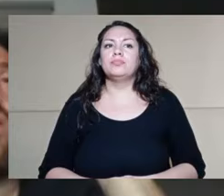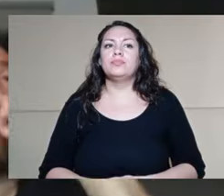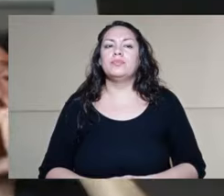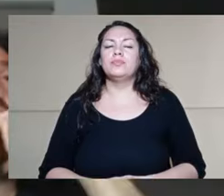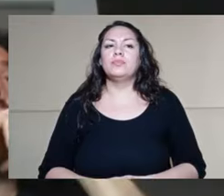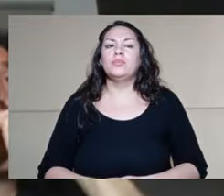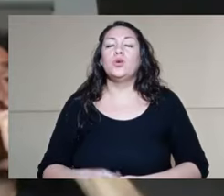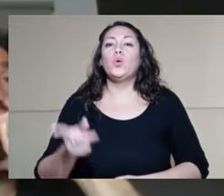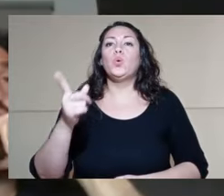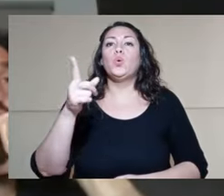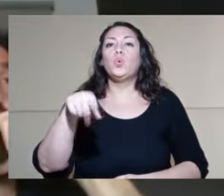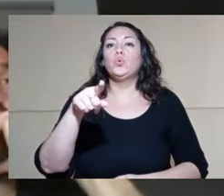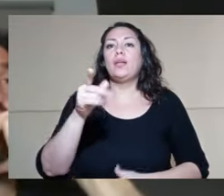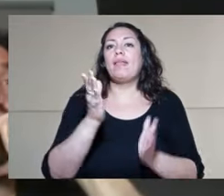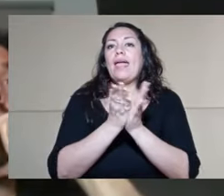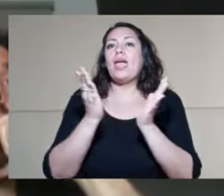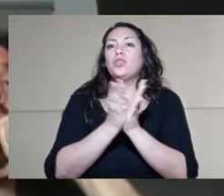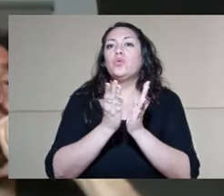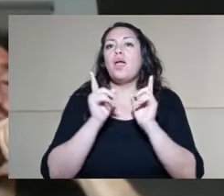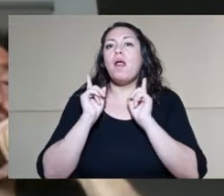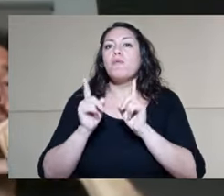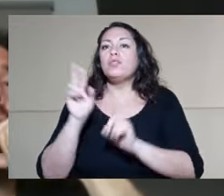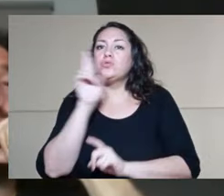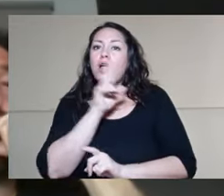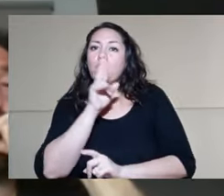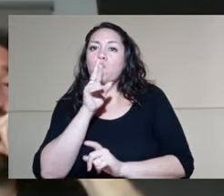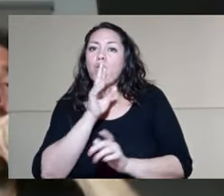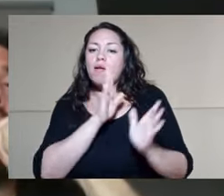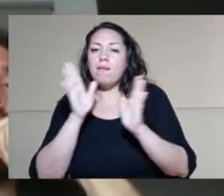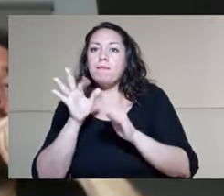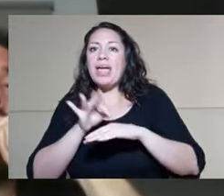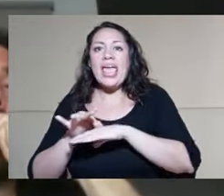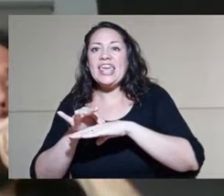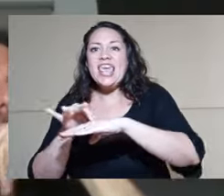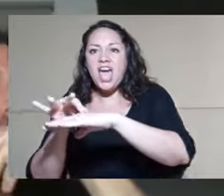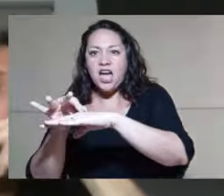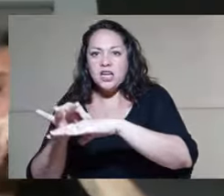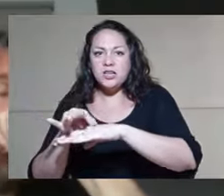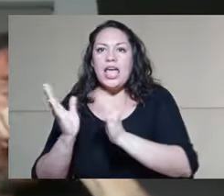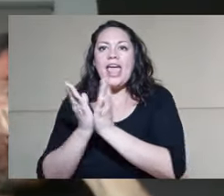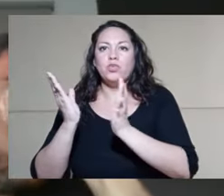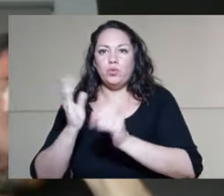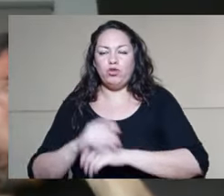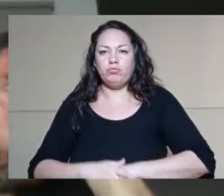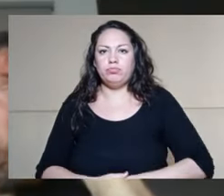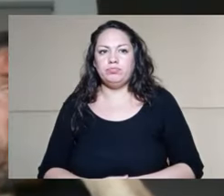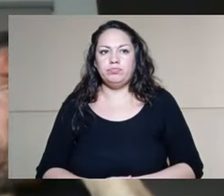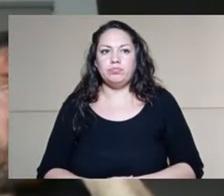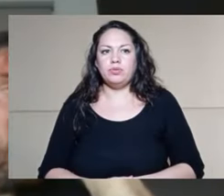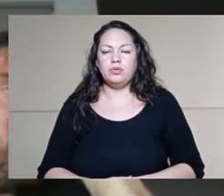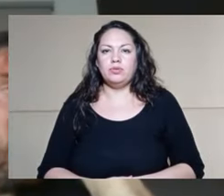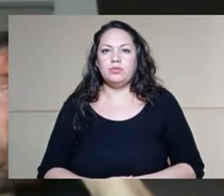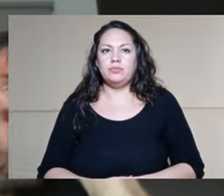Bien, bueno, van a revisar entonces con la profesora ahora la parte de las guías,